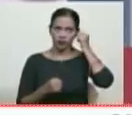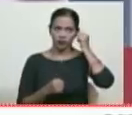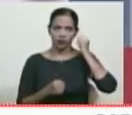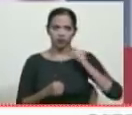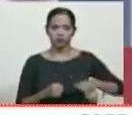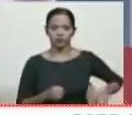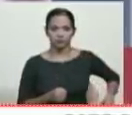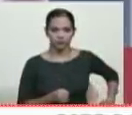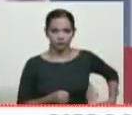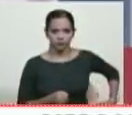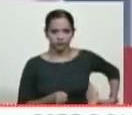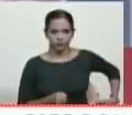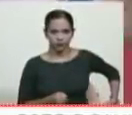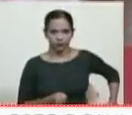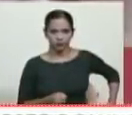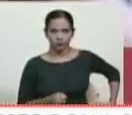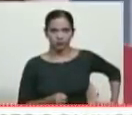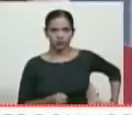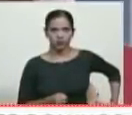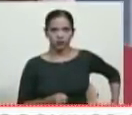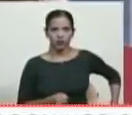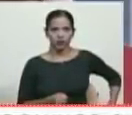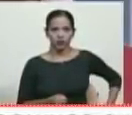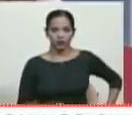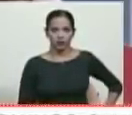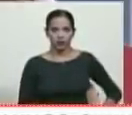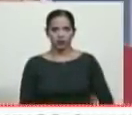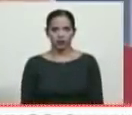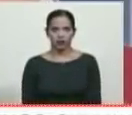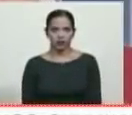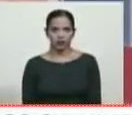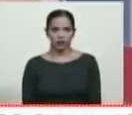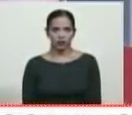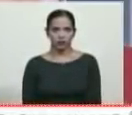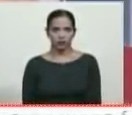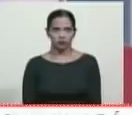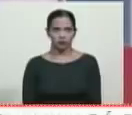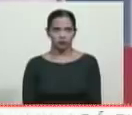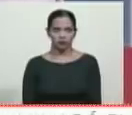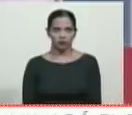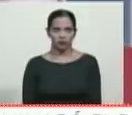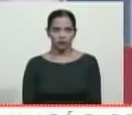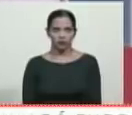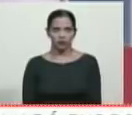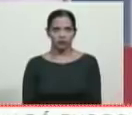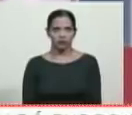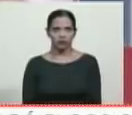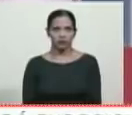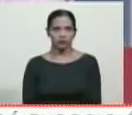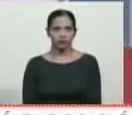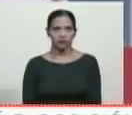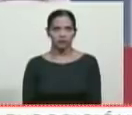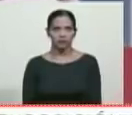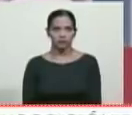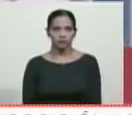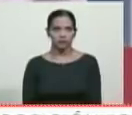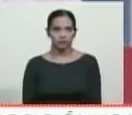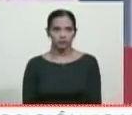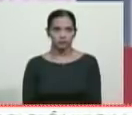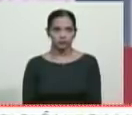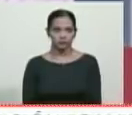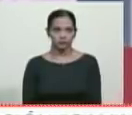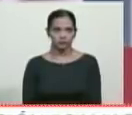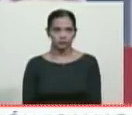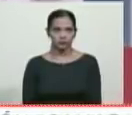digo que eres un Estado forajido, pero por otro lado te digo que, bueno, como te están haciendo daño las sanciones, entonces, bueno, allí hay violaciones